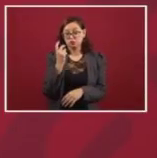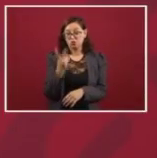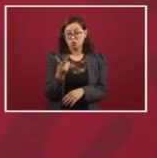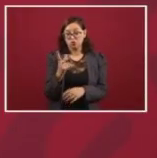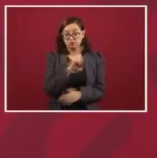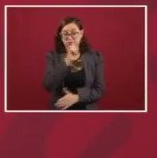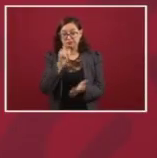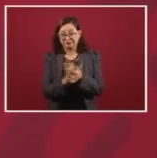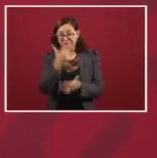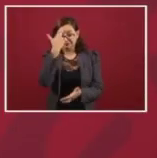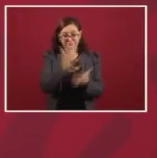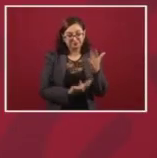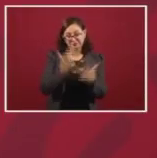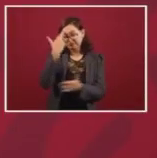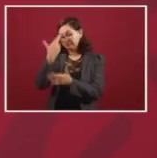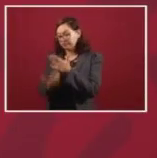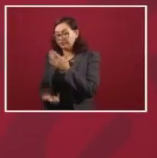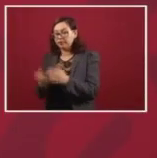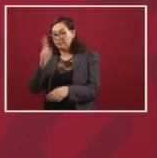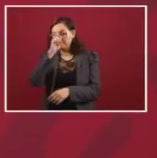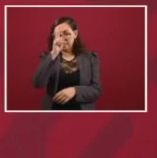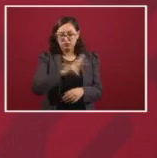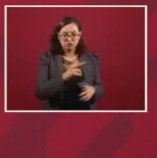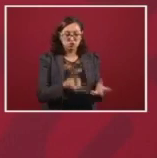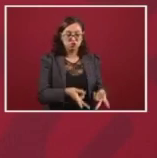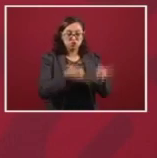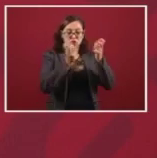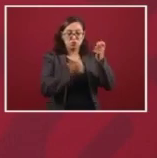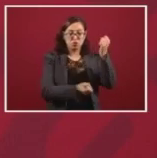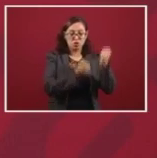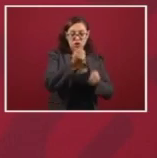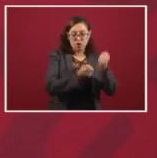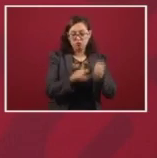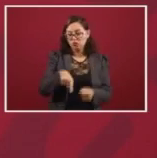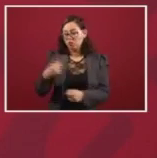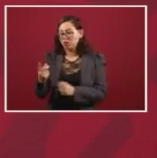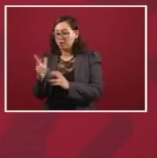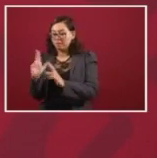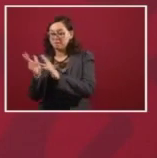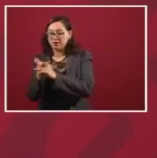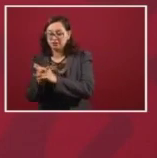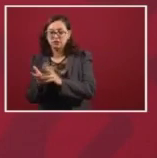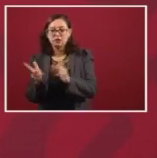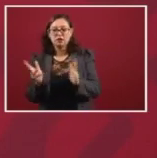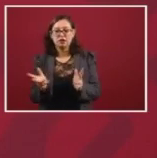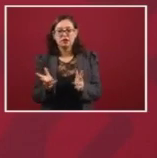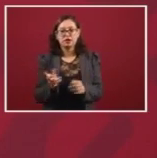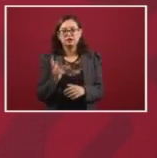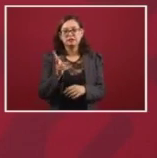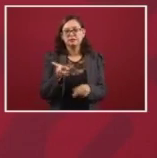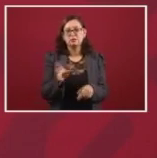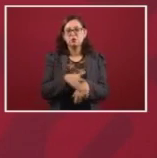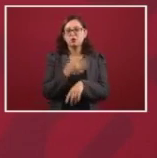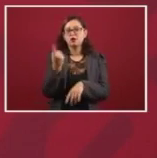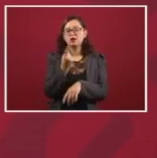cómo vamos, porque en esos delitos no hay cifra negra.